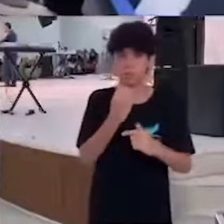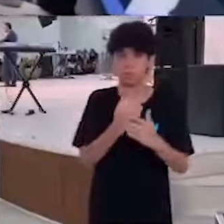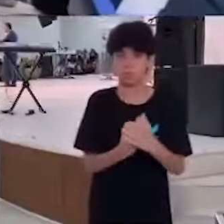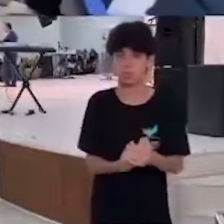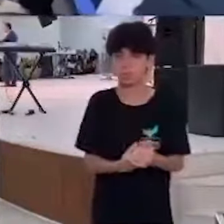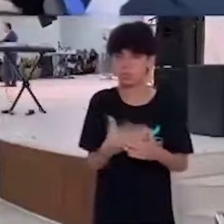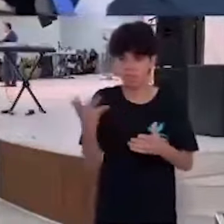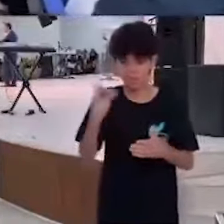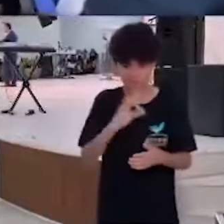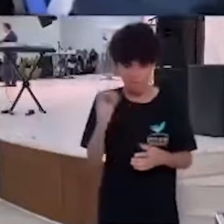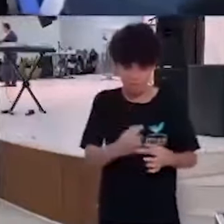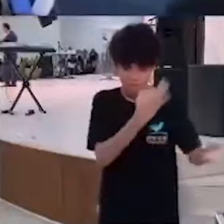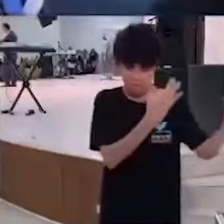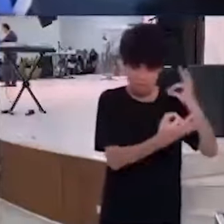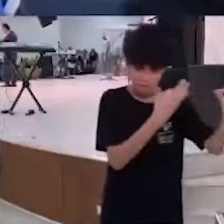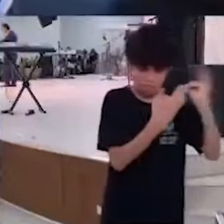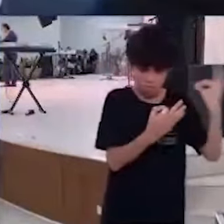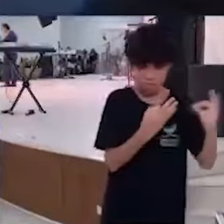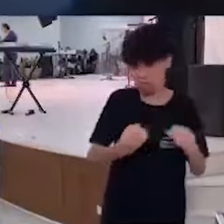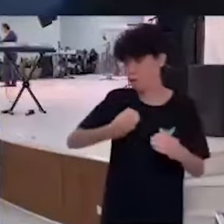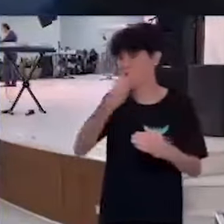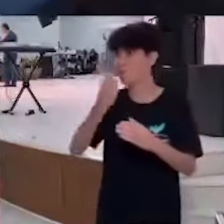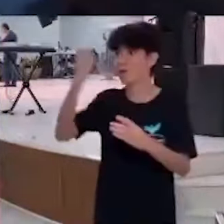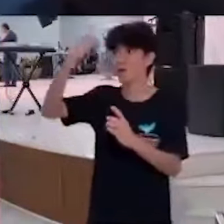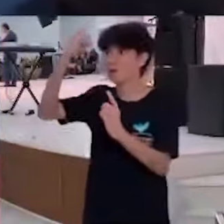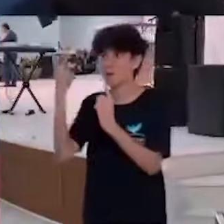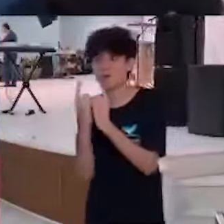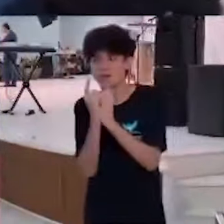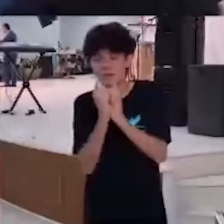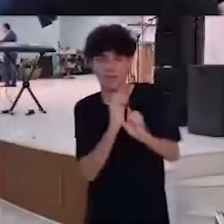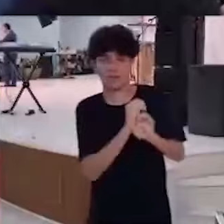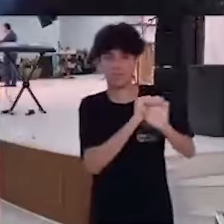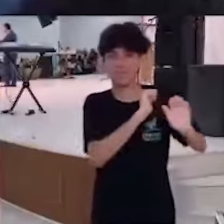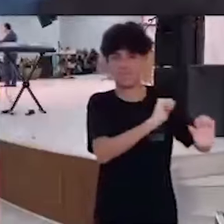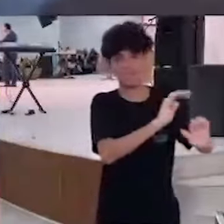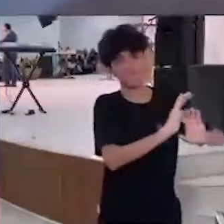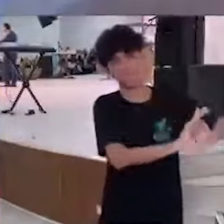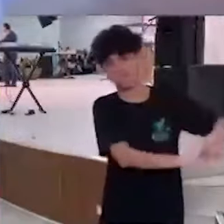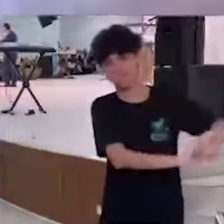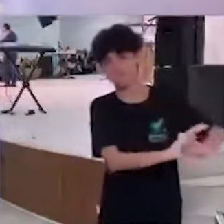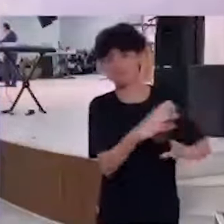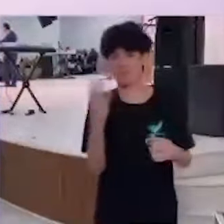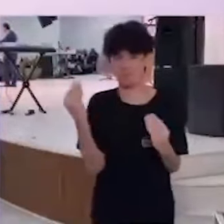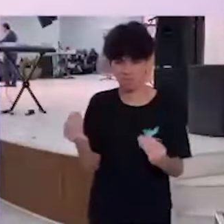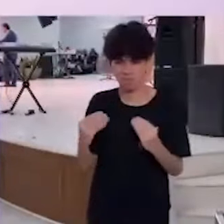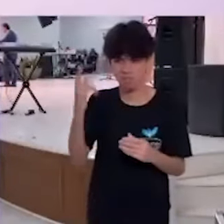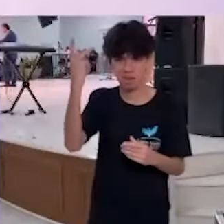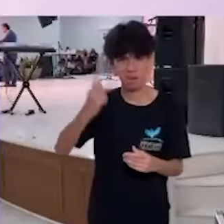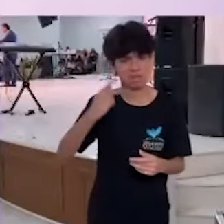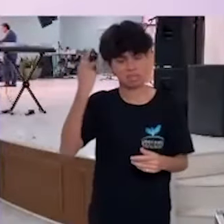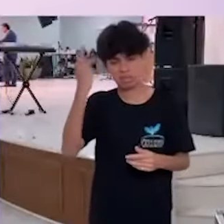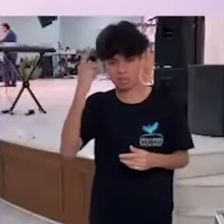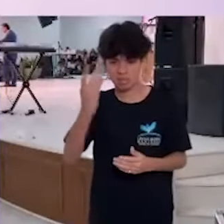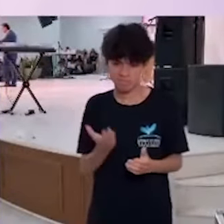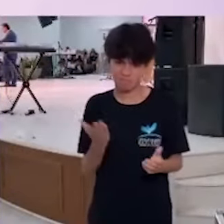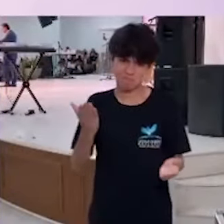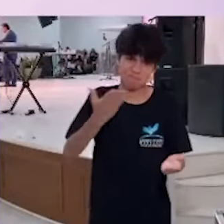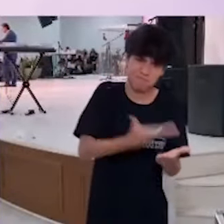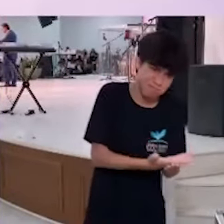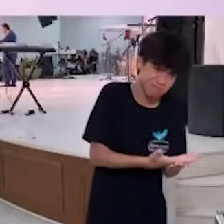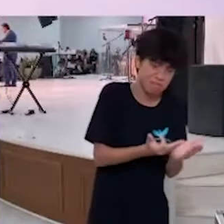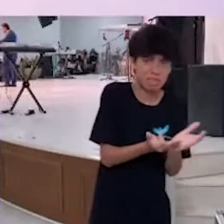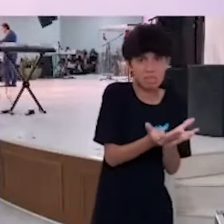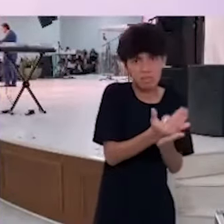oración. Muchos pastores han caído en adulterio, y uno de los testimonios que siempre